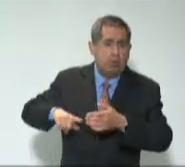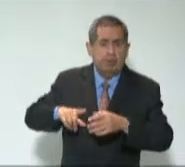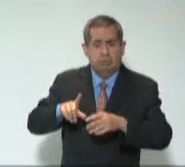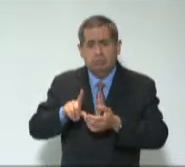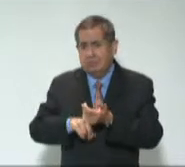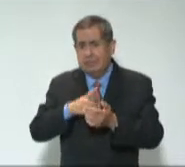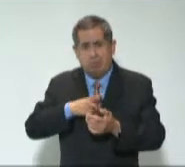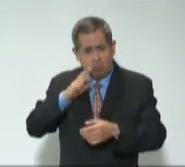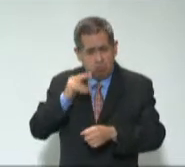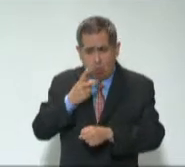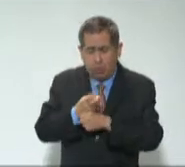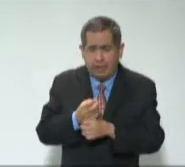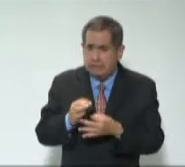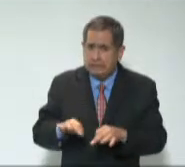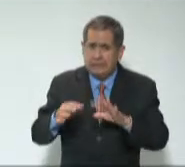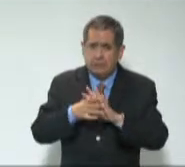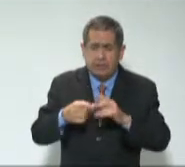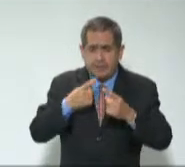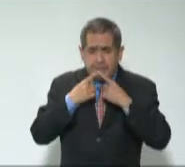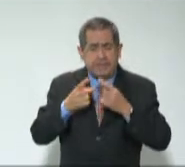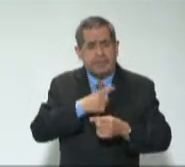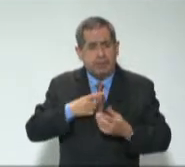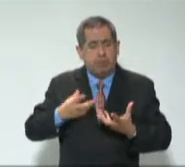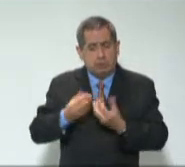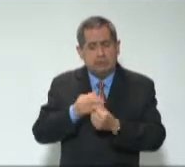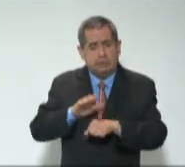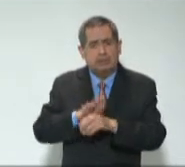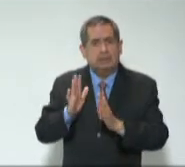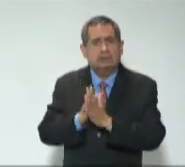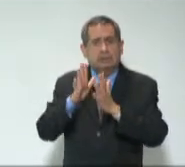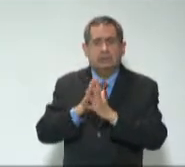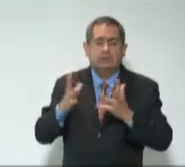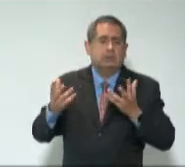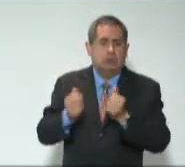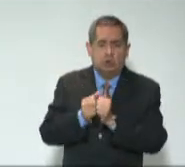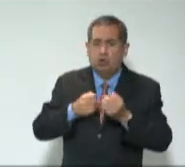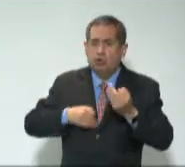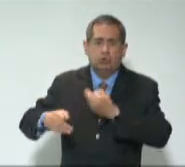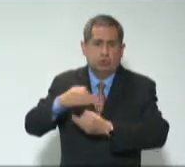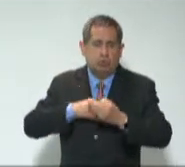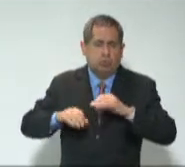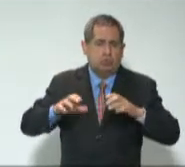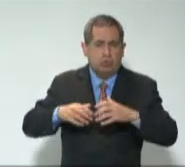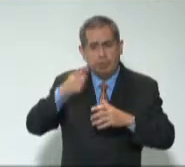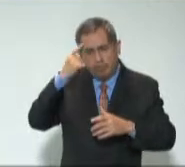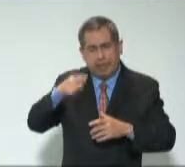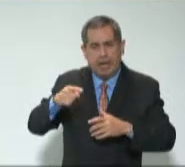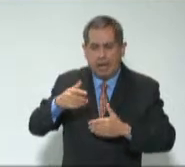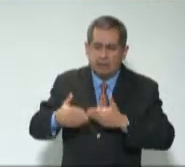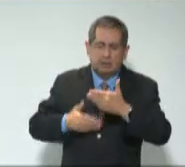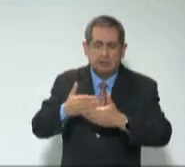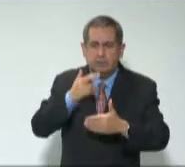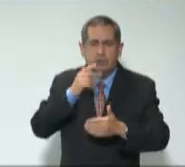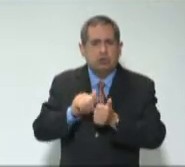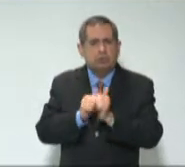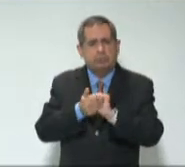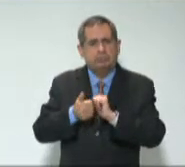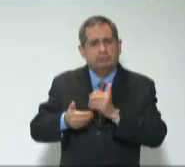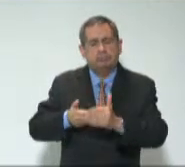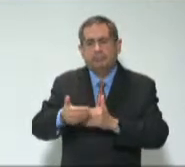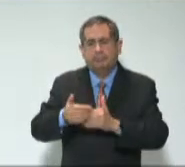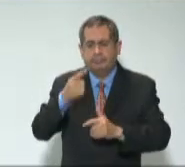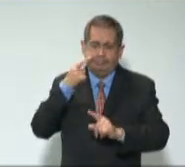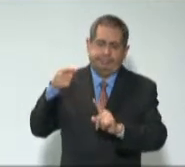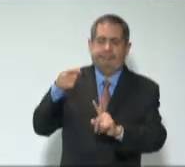pero sobre todo la sociedad que debemos colaborar y contribuir entre todas y todos para superar eh